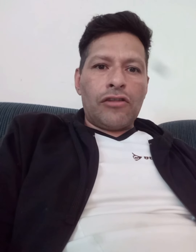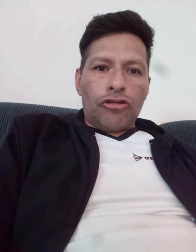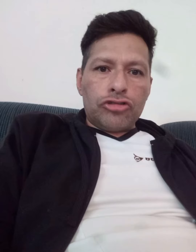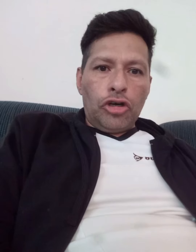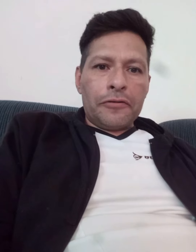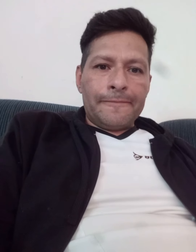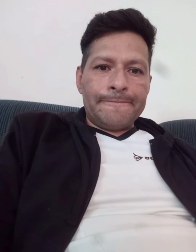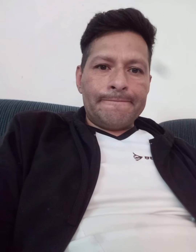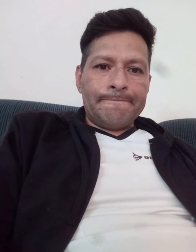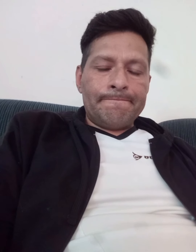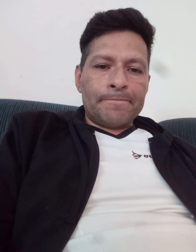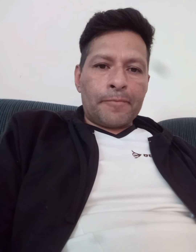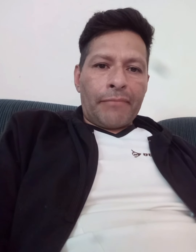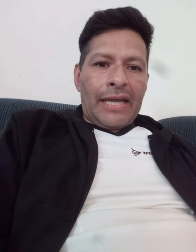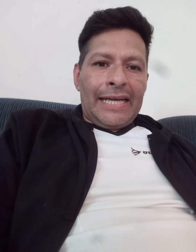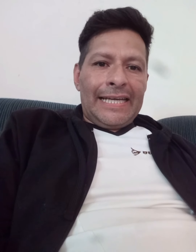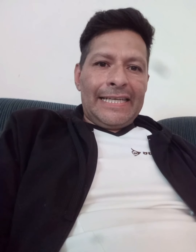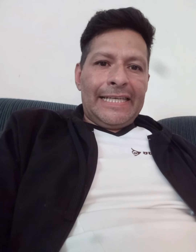coludidos, ¿no?